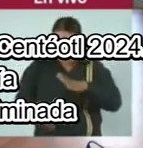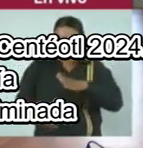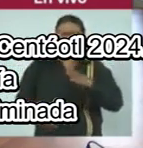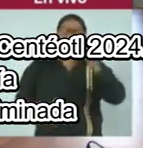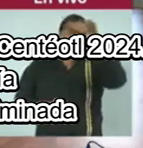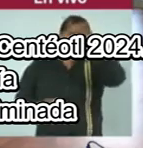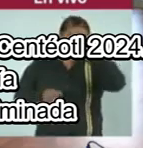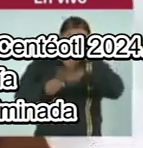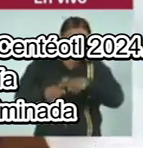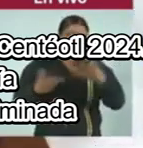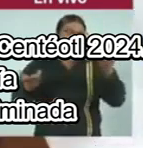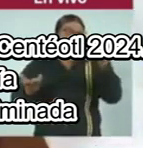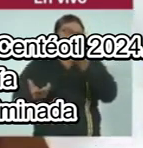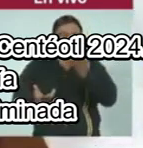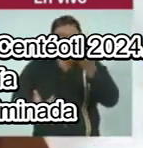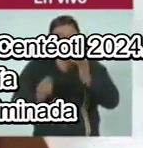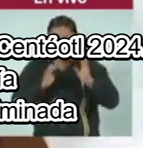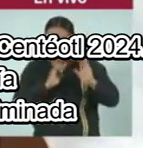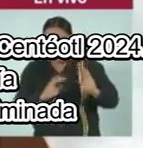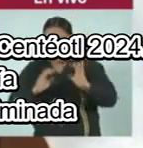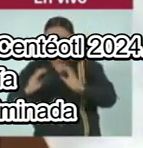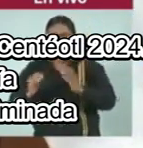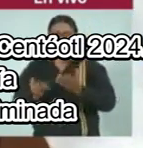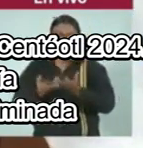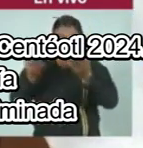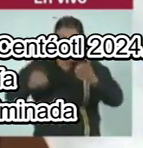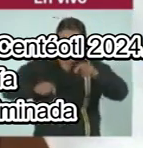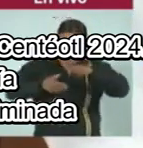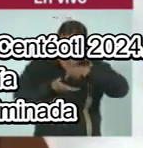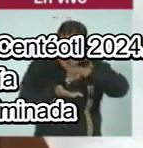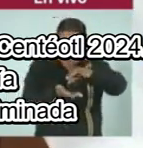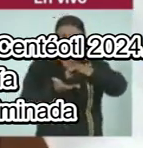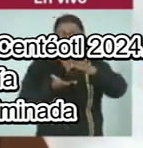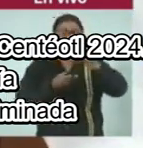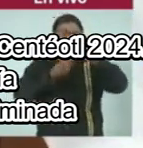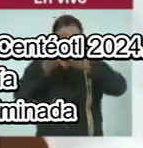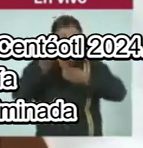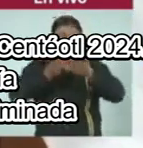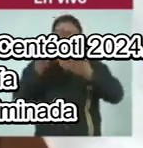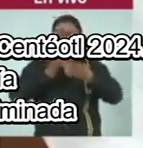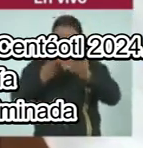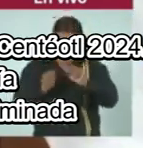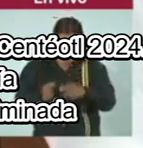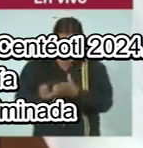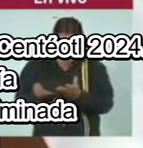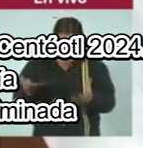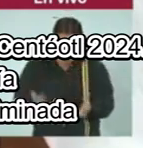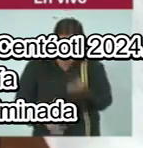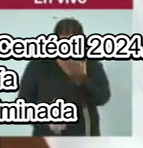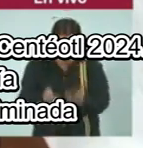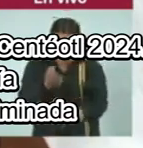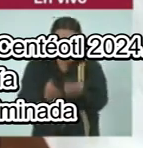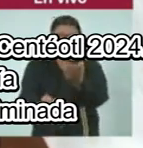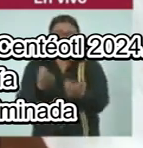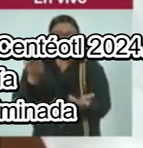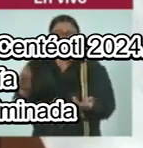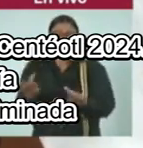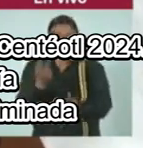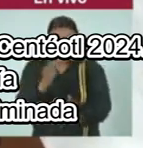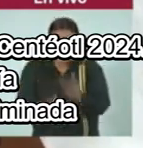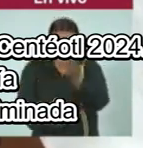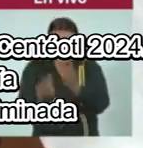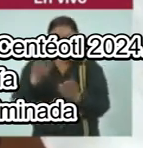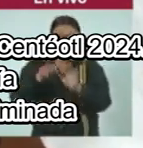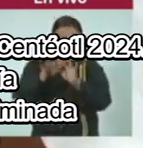cultura nuestra lengua seguimos sembrando la tierra seguimos alimentándonos eh de los quelites de la de los ejo